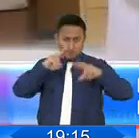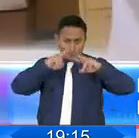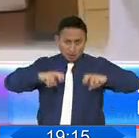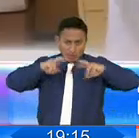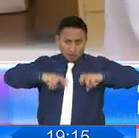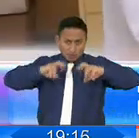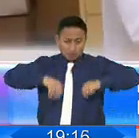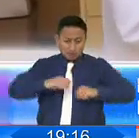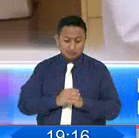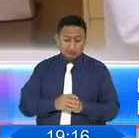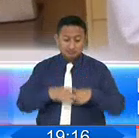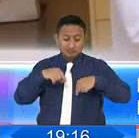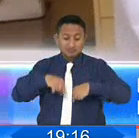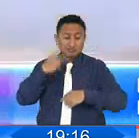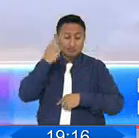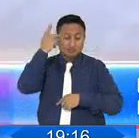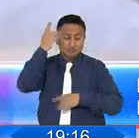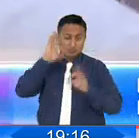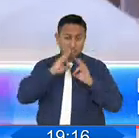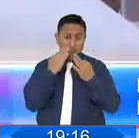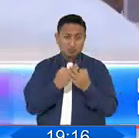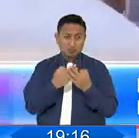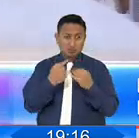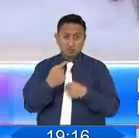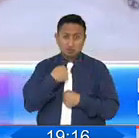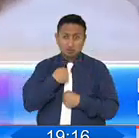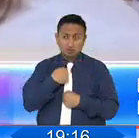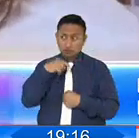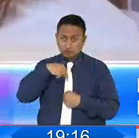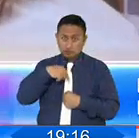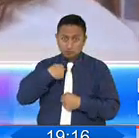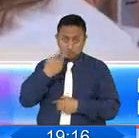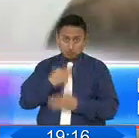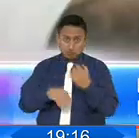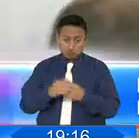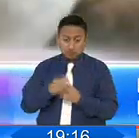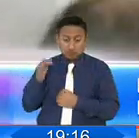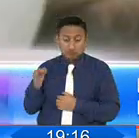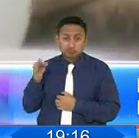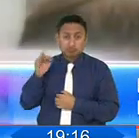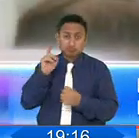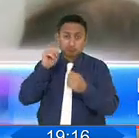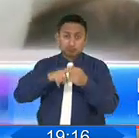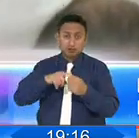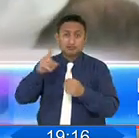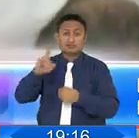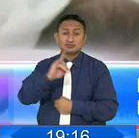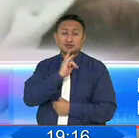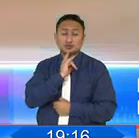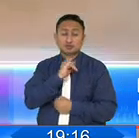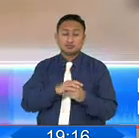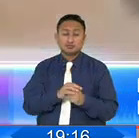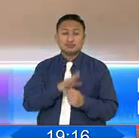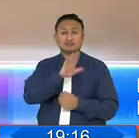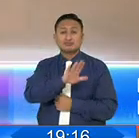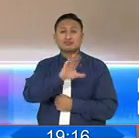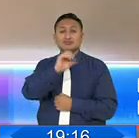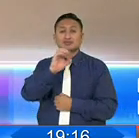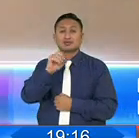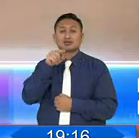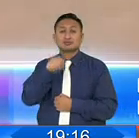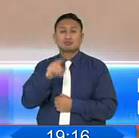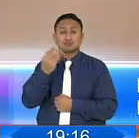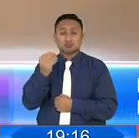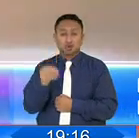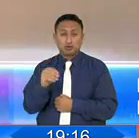aseguran que son muchos los padres de familia quienes han mostrado interés por inscribir a sus hijos, pues solo en Estados Unidos más de 500,000 de menores